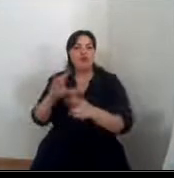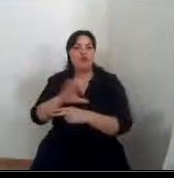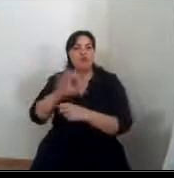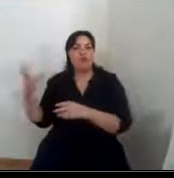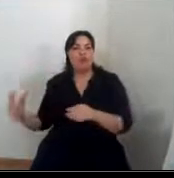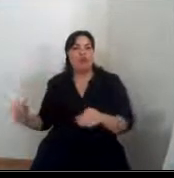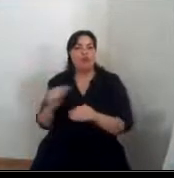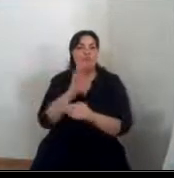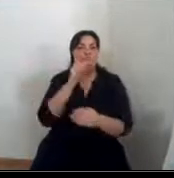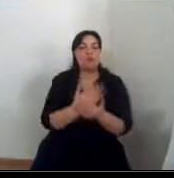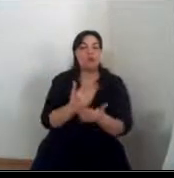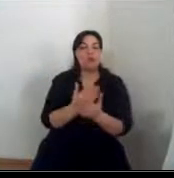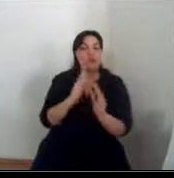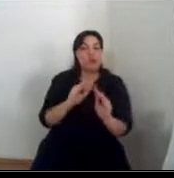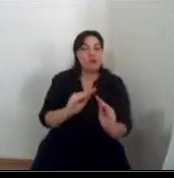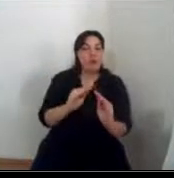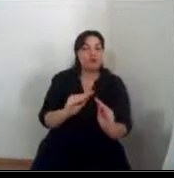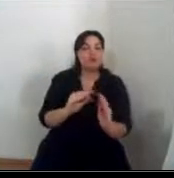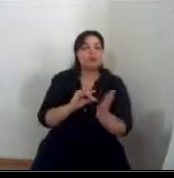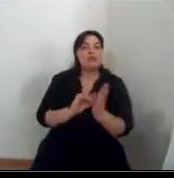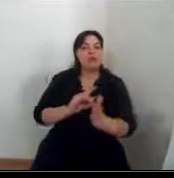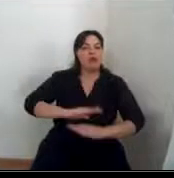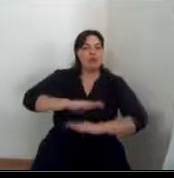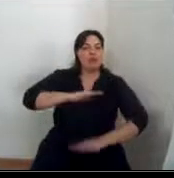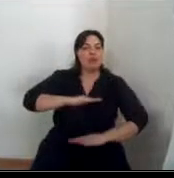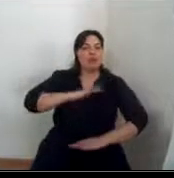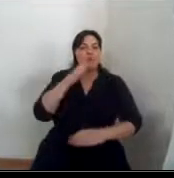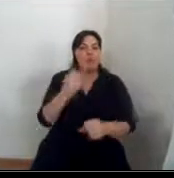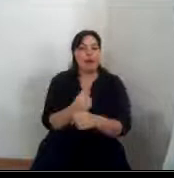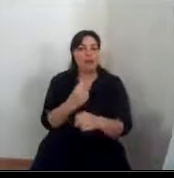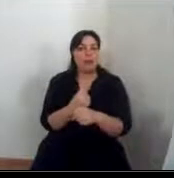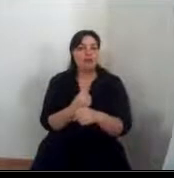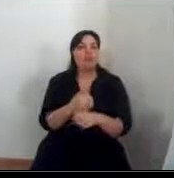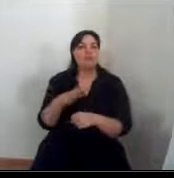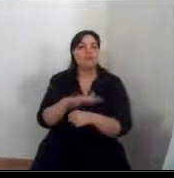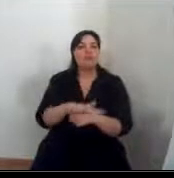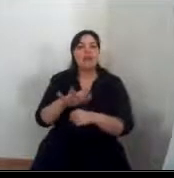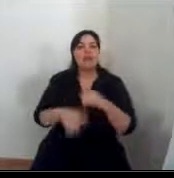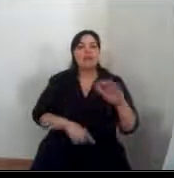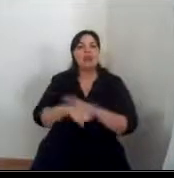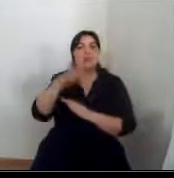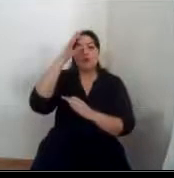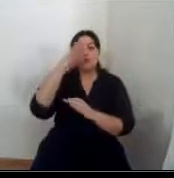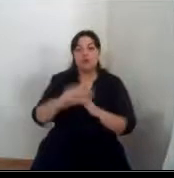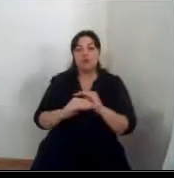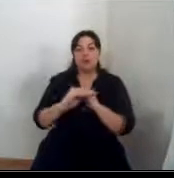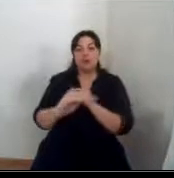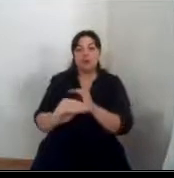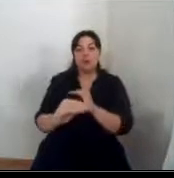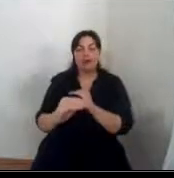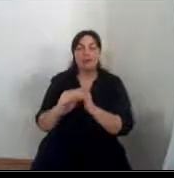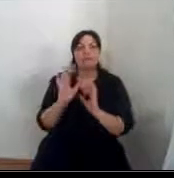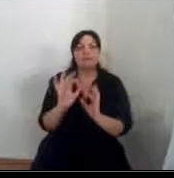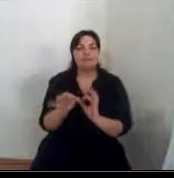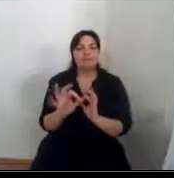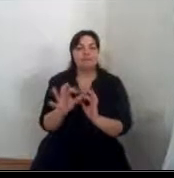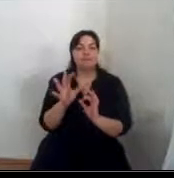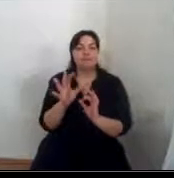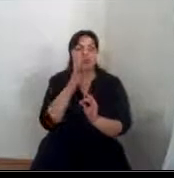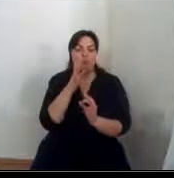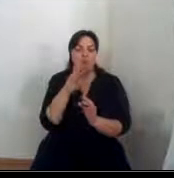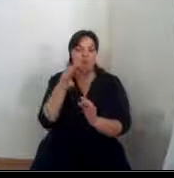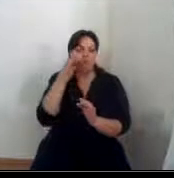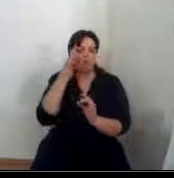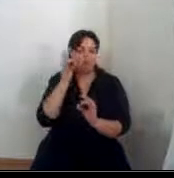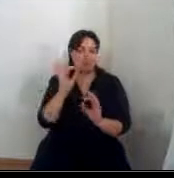de formación, el Servicio de Capacitación para el Empleo, que está en el área de Desarrollo Rural y Sostenibilidad, que es quien gestiona verdaderamente la